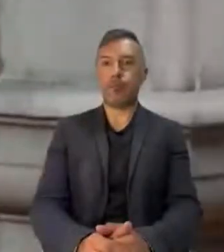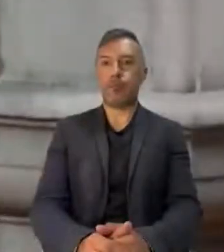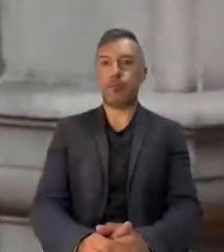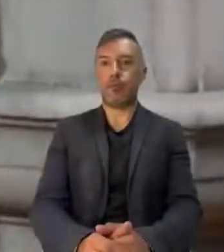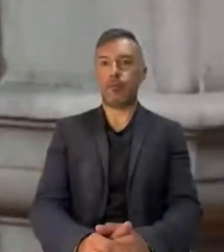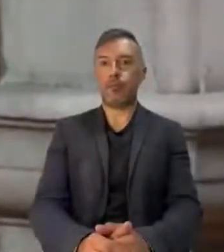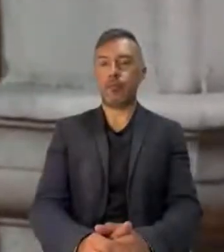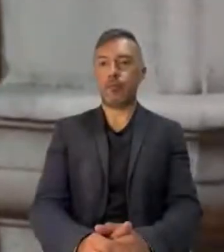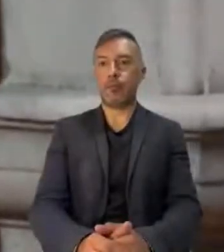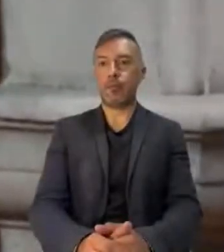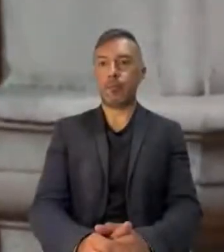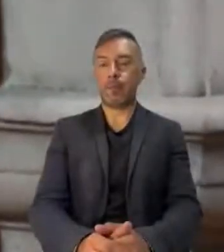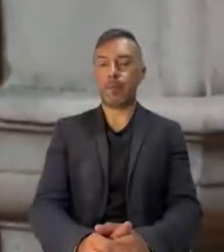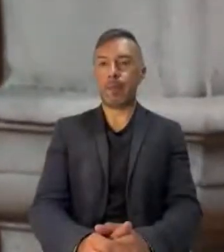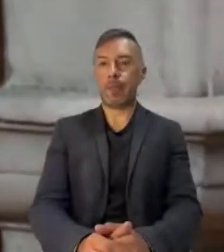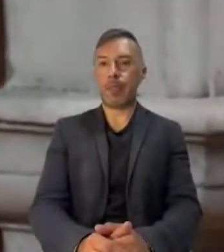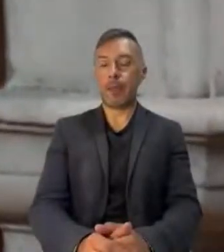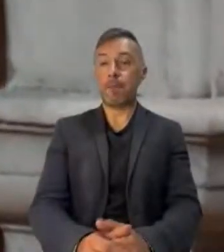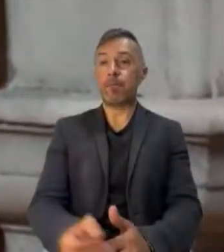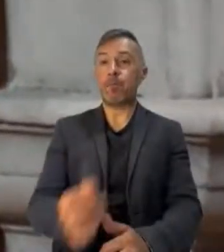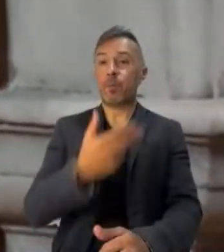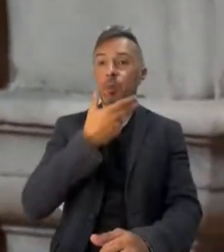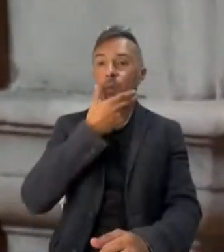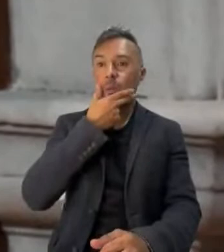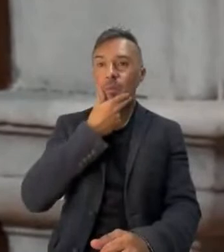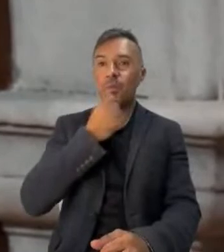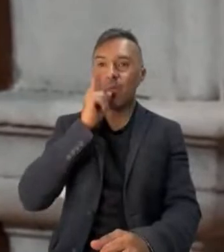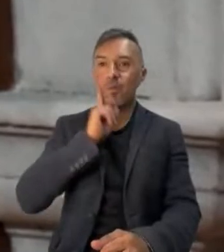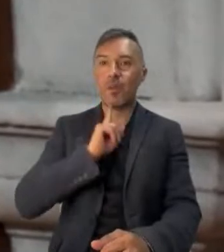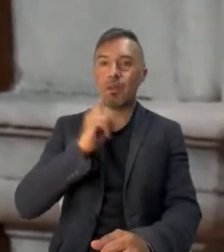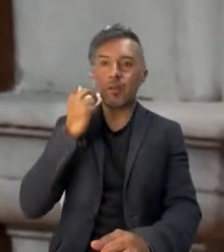Buenas tardes, compañeras, compañeros diputados.